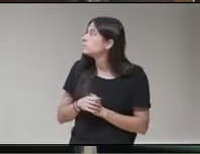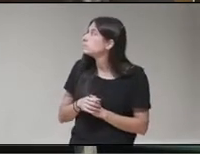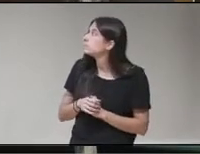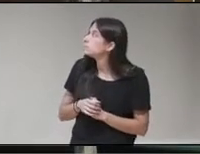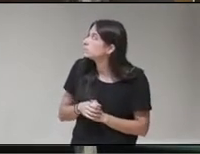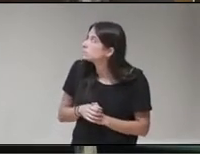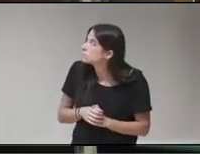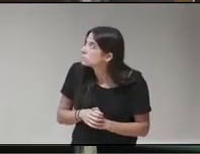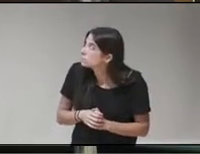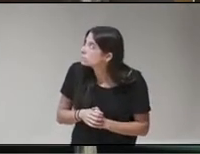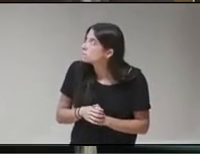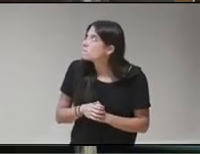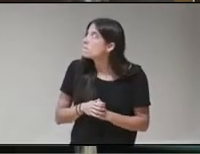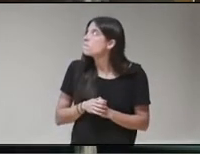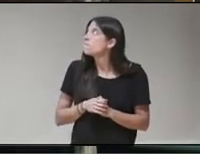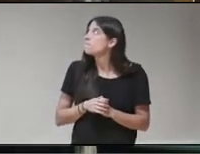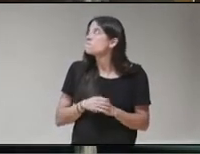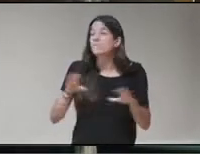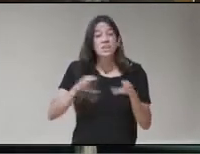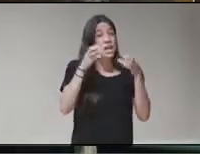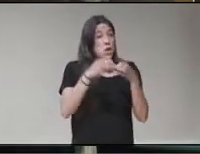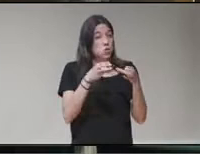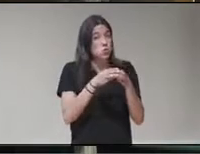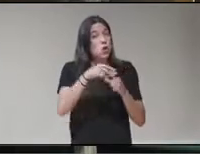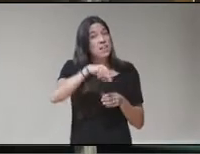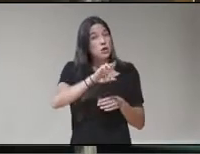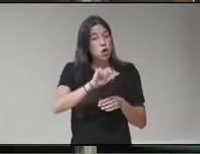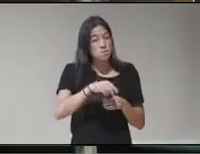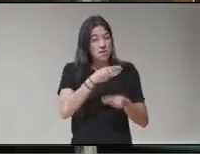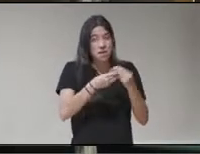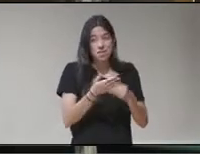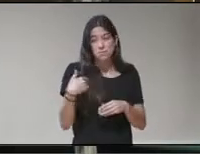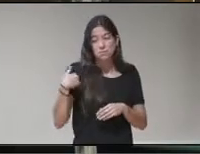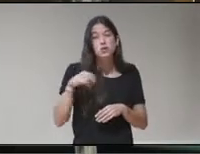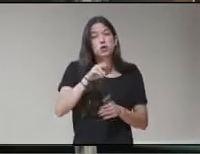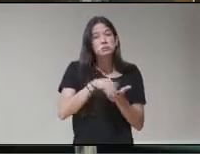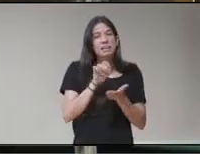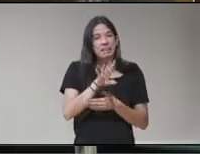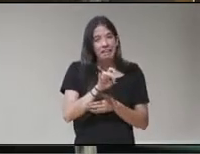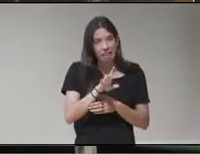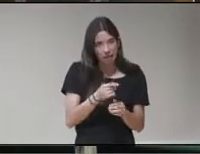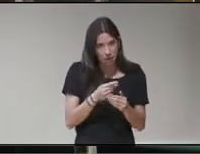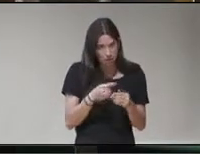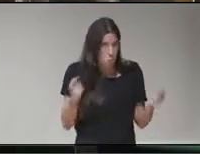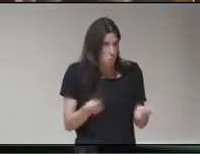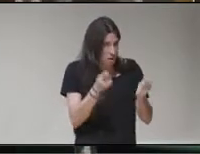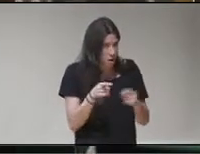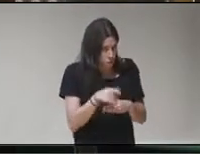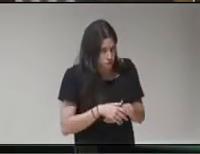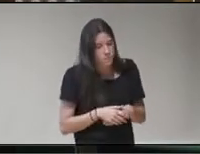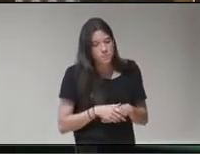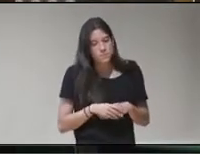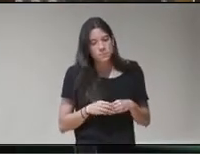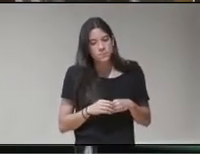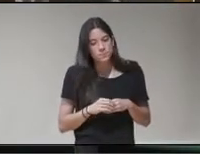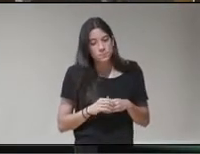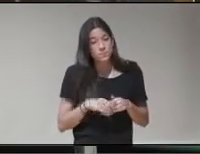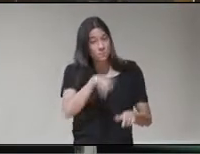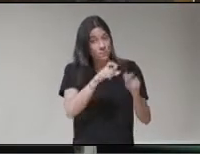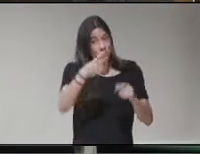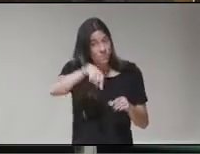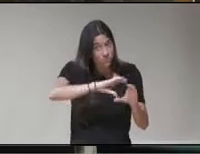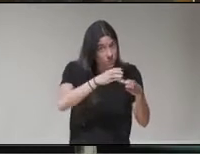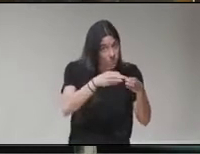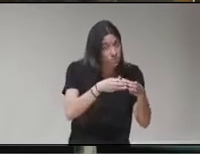que llevaron a cabo este grupo, el grupo de Norman, en 2015 lo publicaron. Entonces, esta gente lo que se